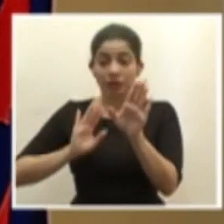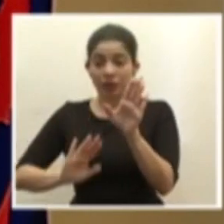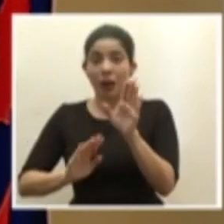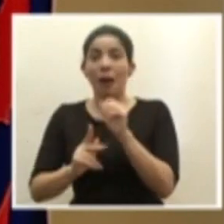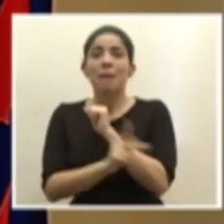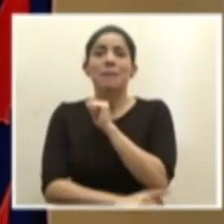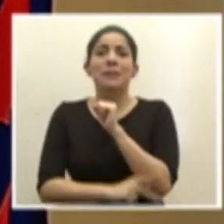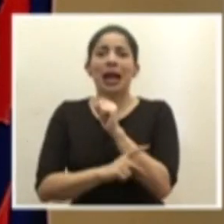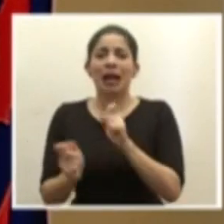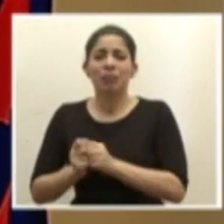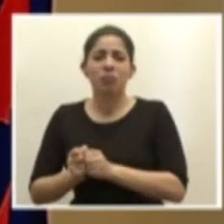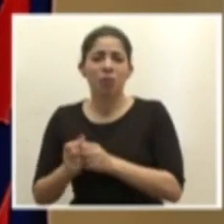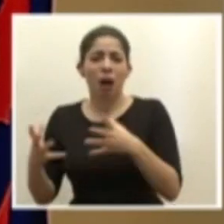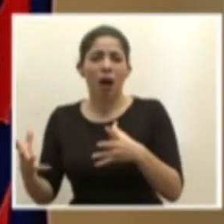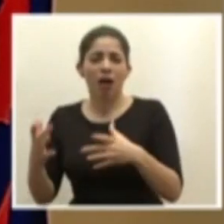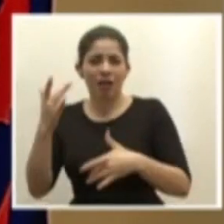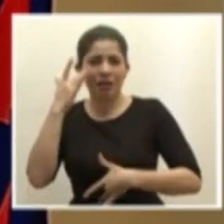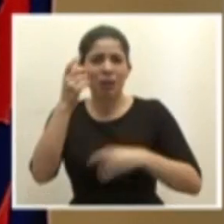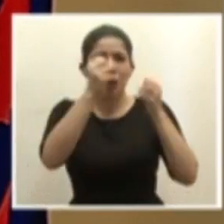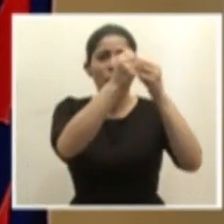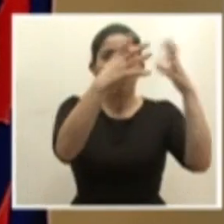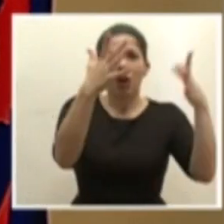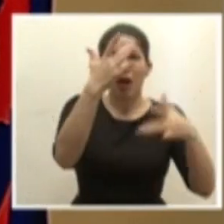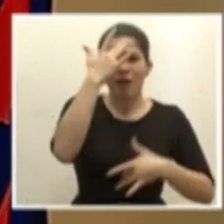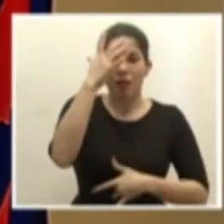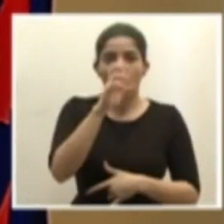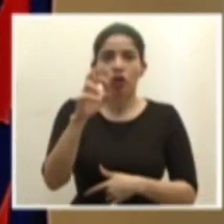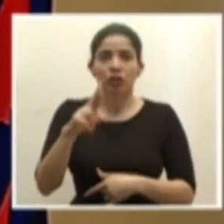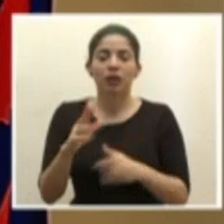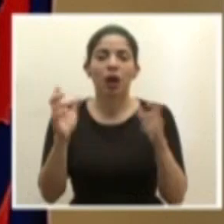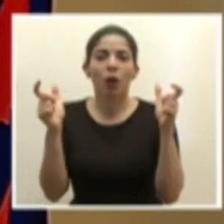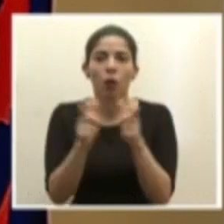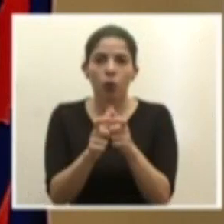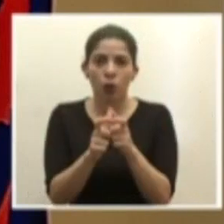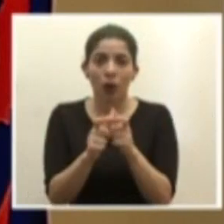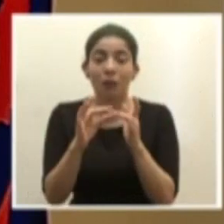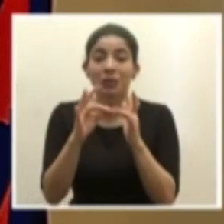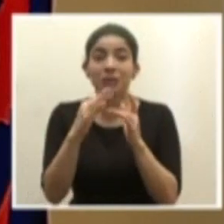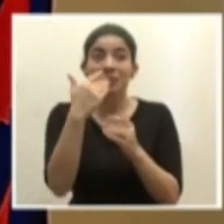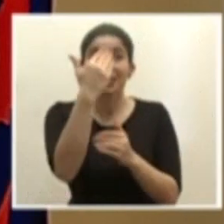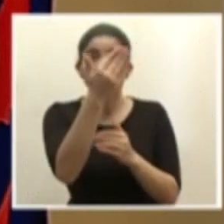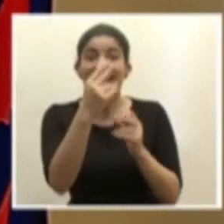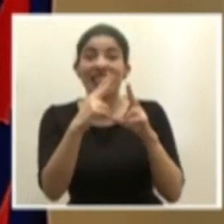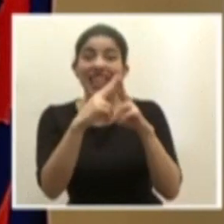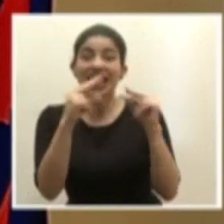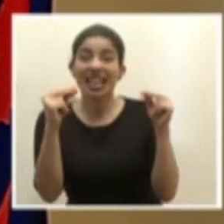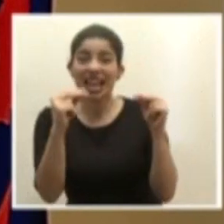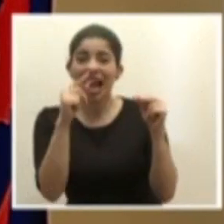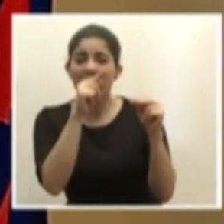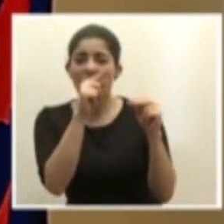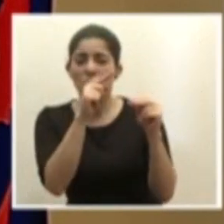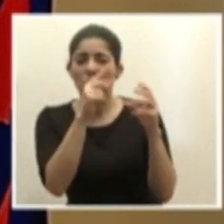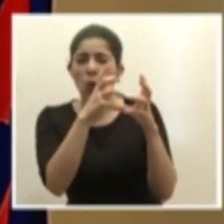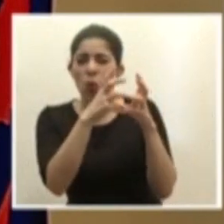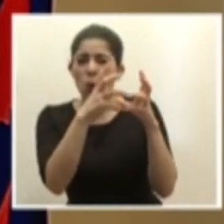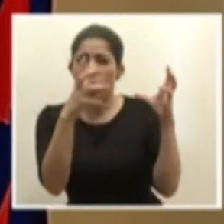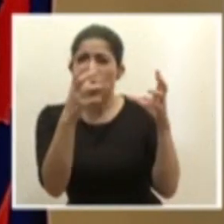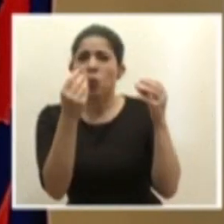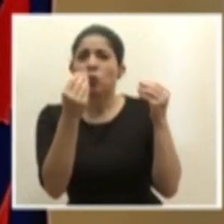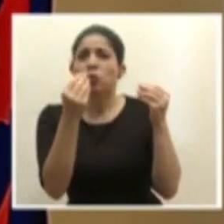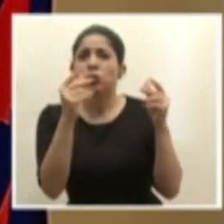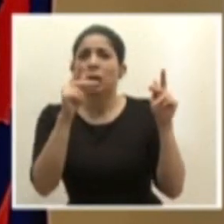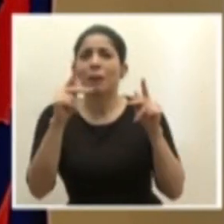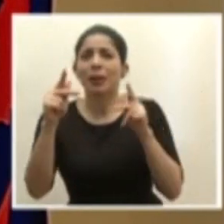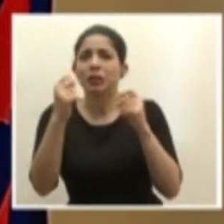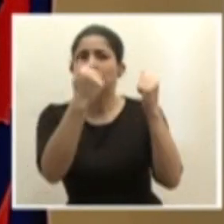más alta que la que tenemos en Costa Rica y especialmente de Nicaragua estamos recibiendo mucho ingreso